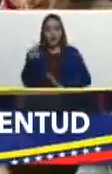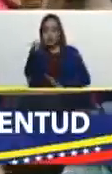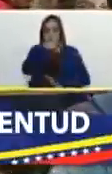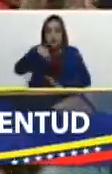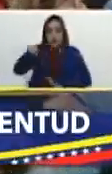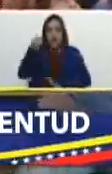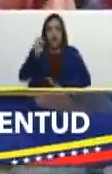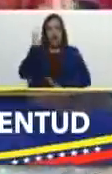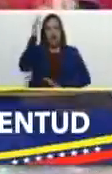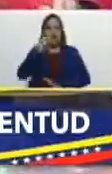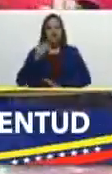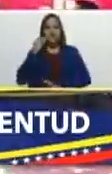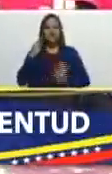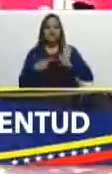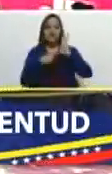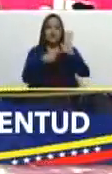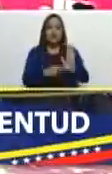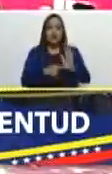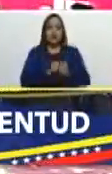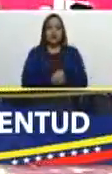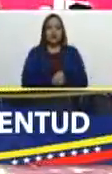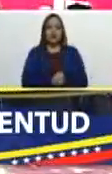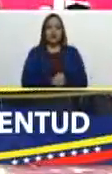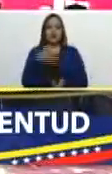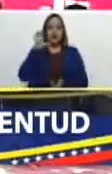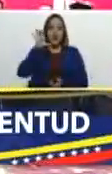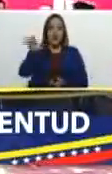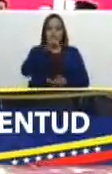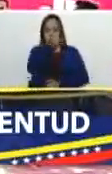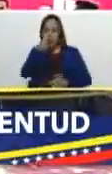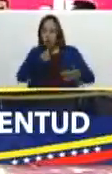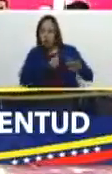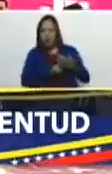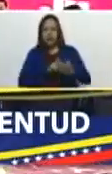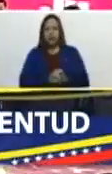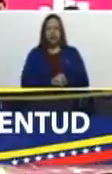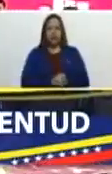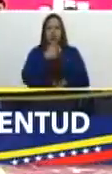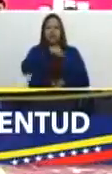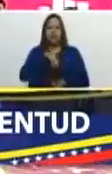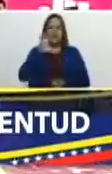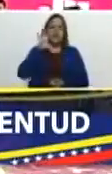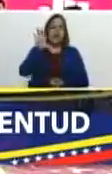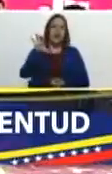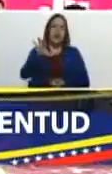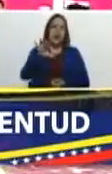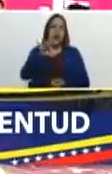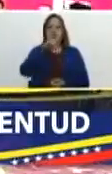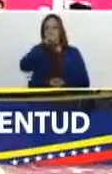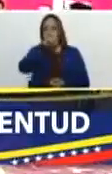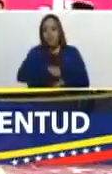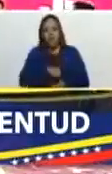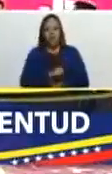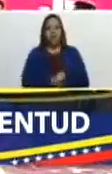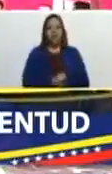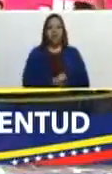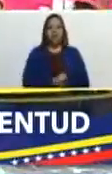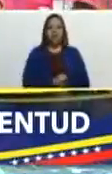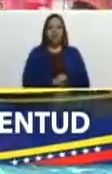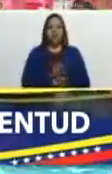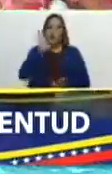la juventud que representa a la patria entera, a nuestra patria amada.